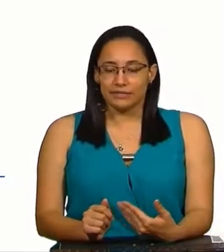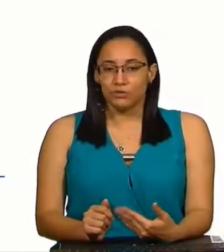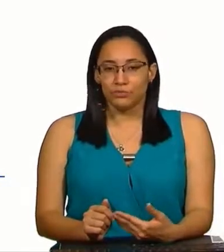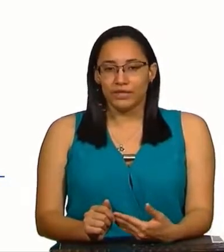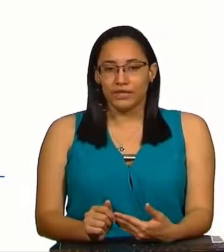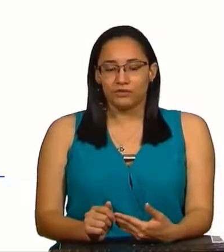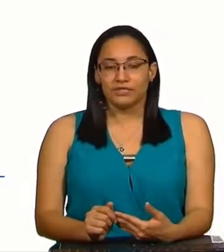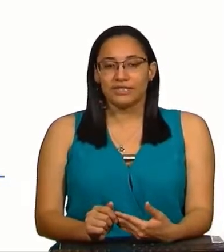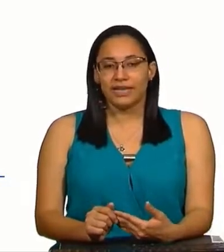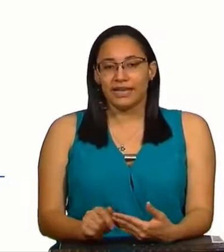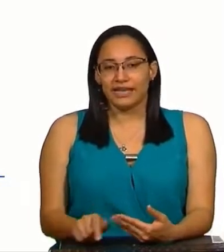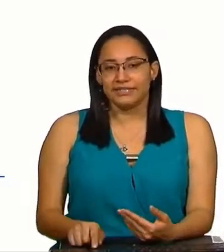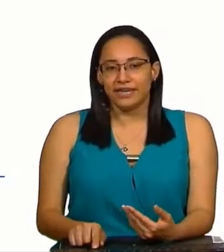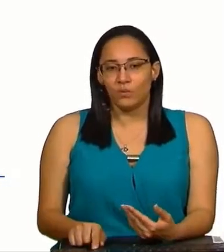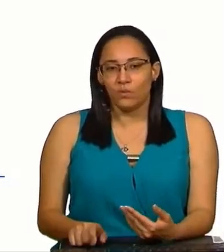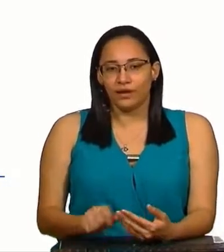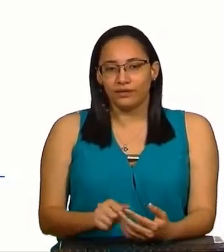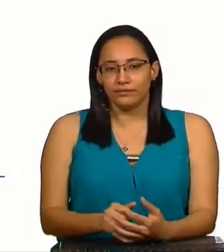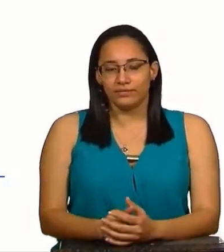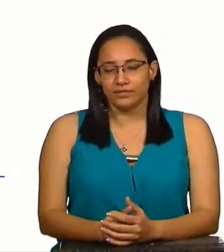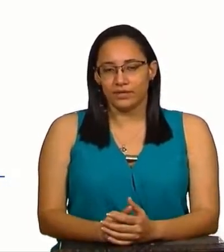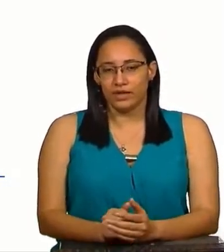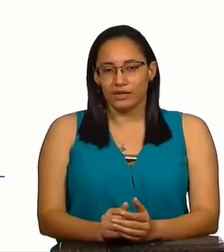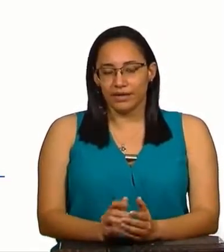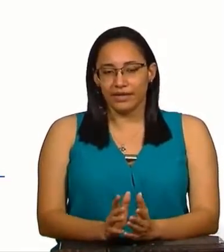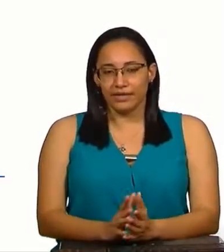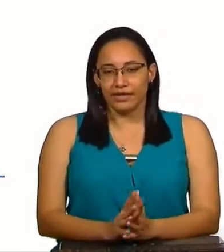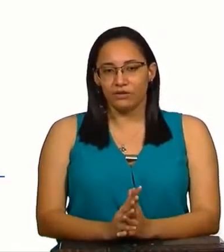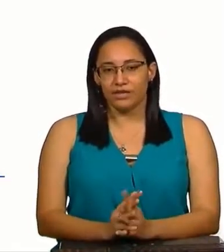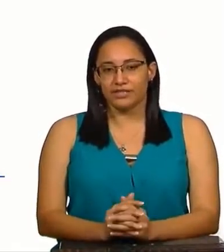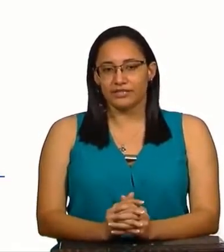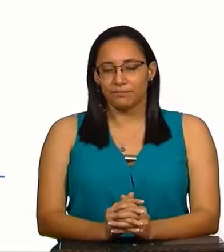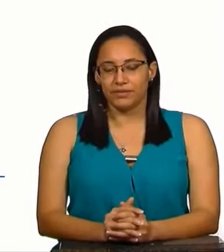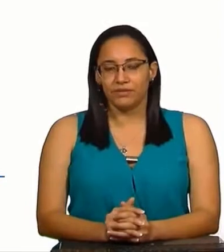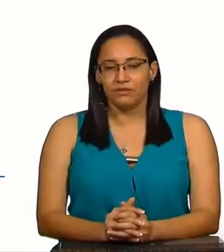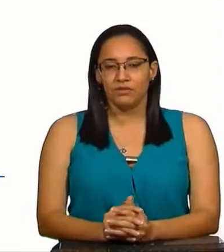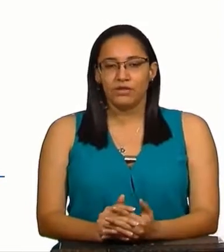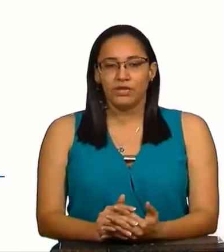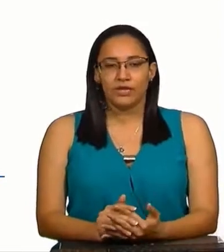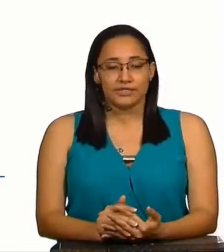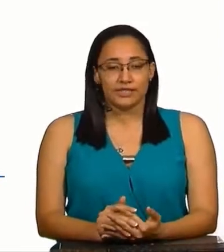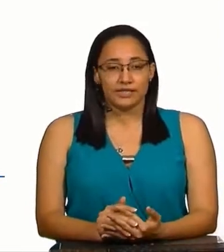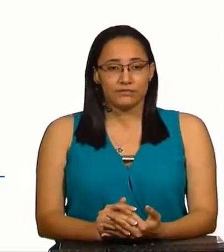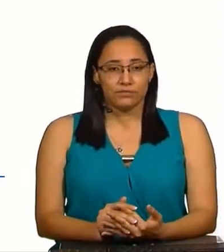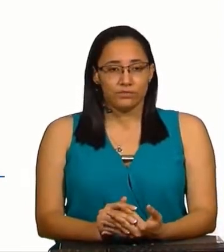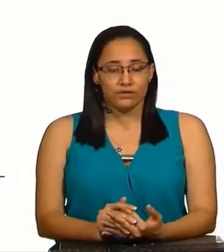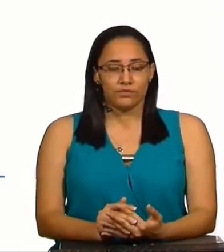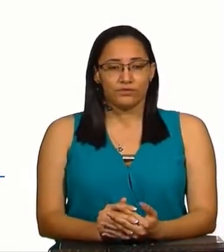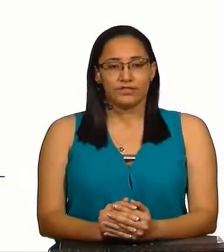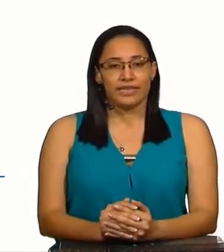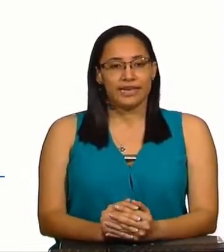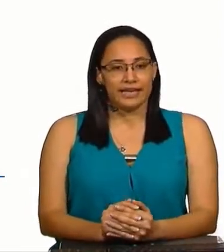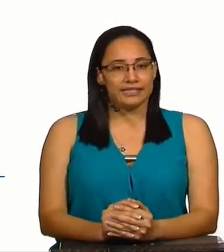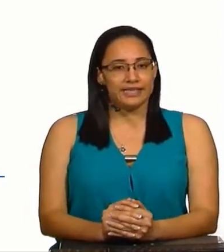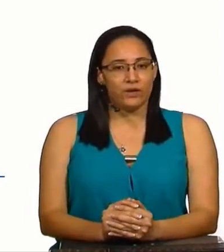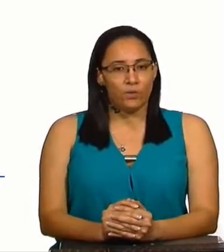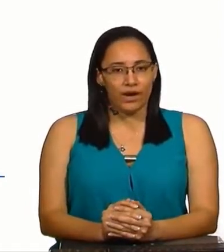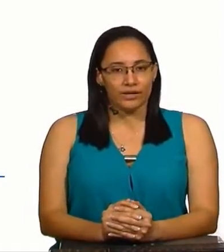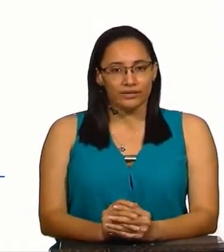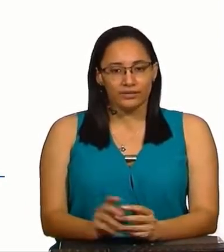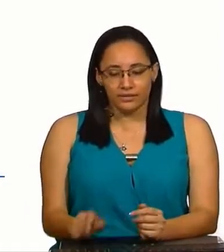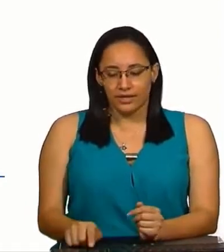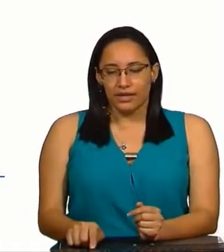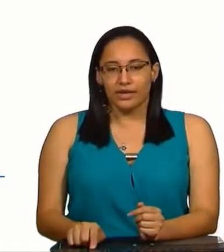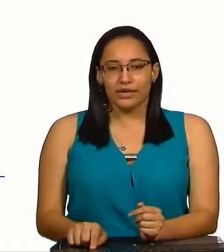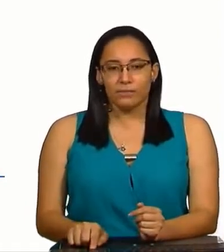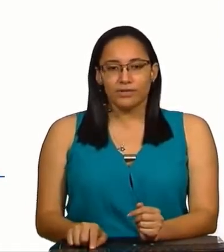sea que estemos pidiendo. Entonces, can I take one? Según la imagen, ¿qué es lo que ella está pidiendo? En este caso, un libro. Entonces, can I take